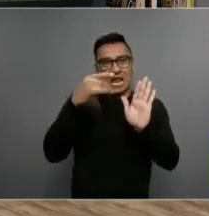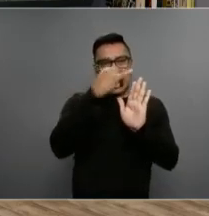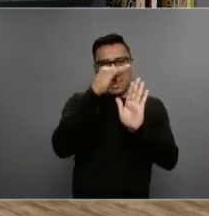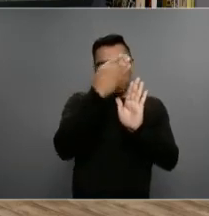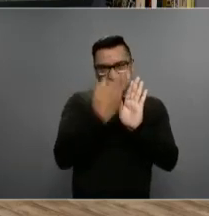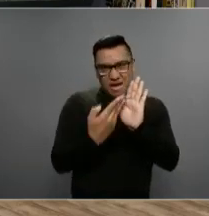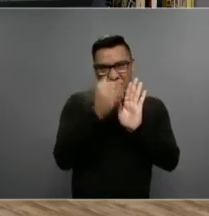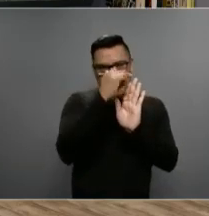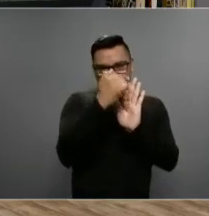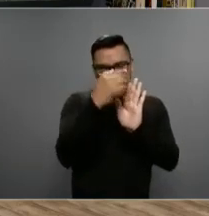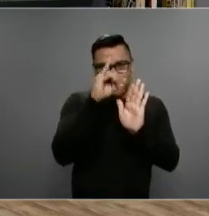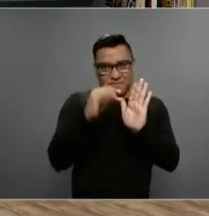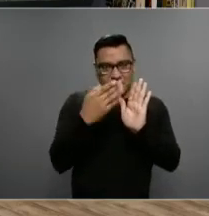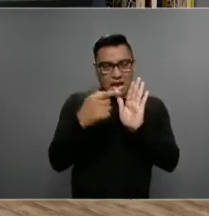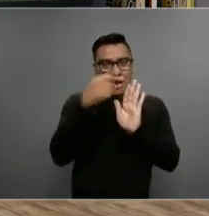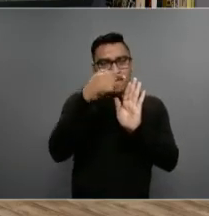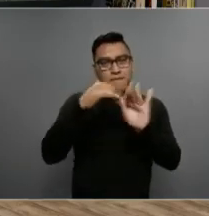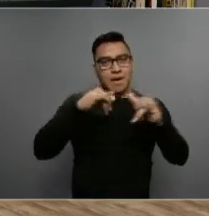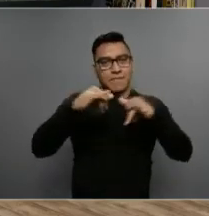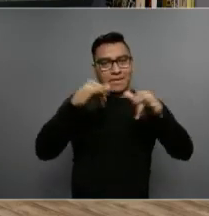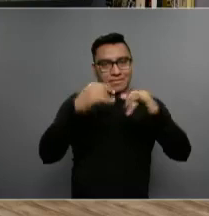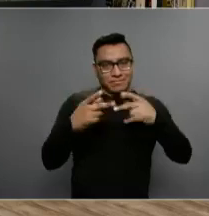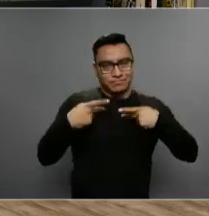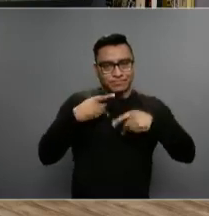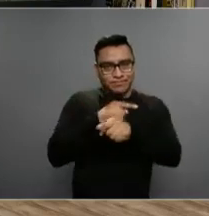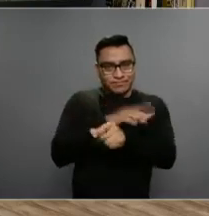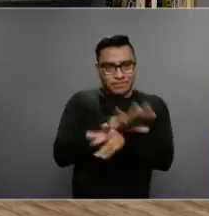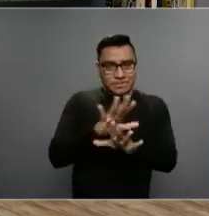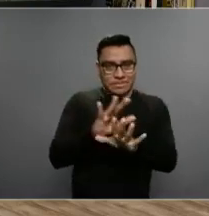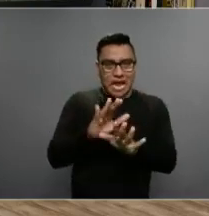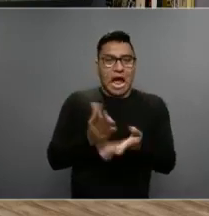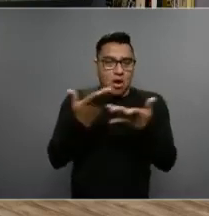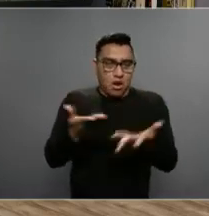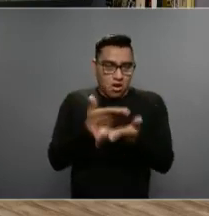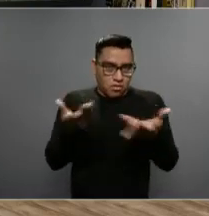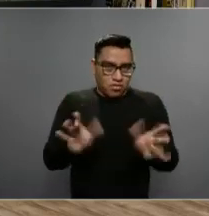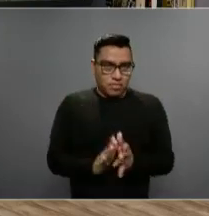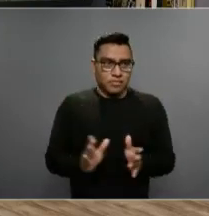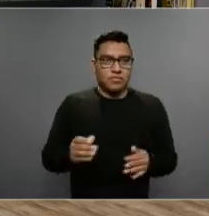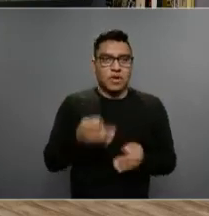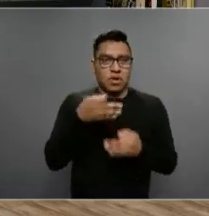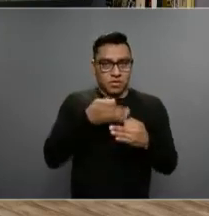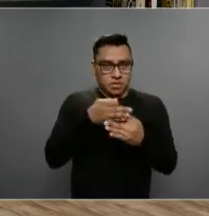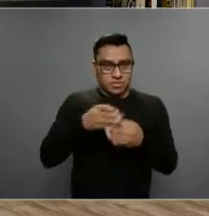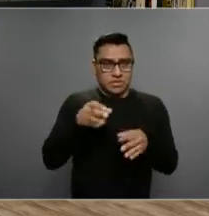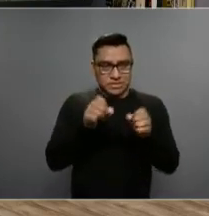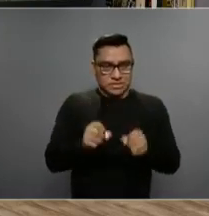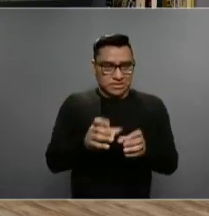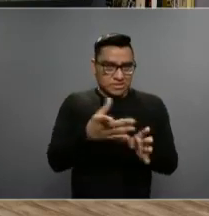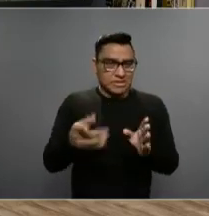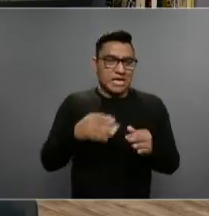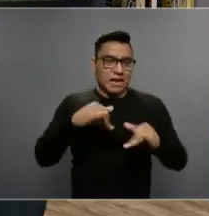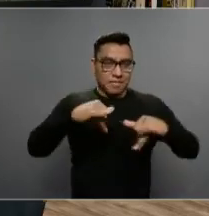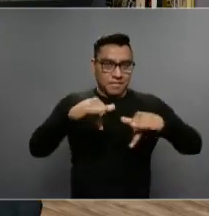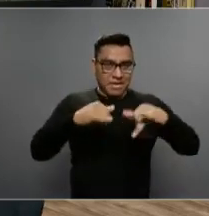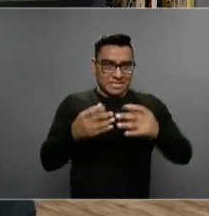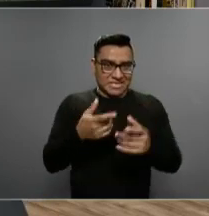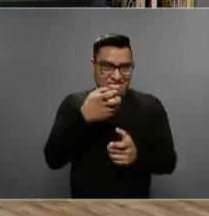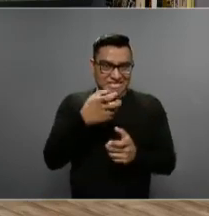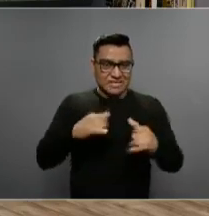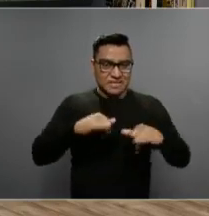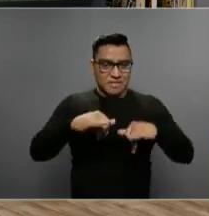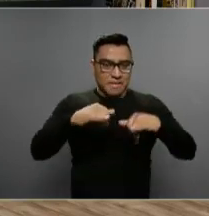dice mapa de casos en tiempo real, y ahí los autores de este mapa, de este gran mapa,